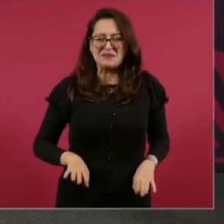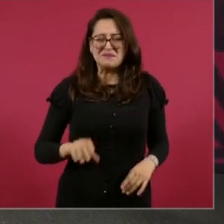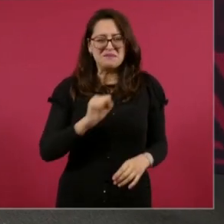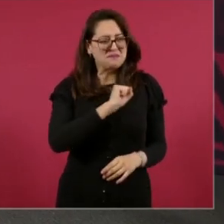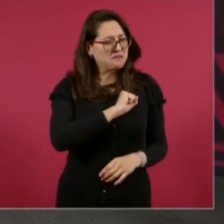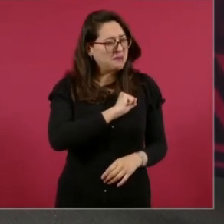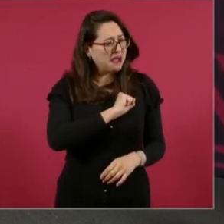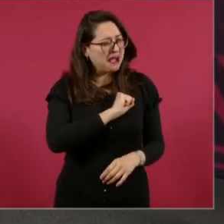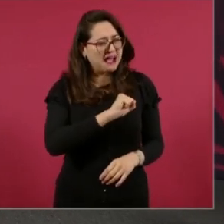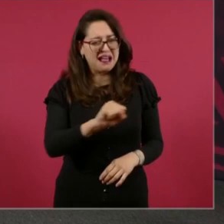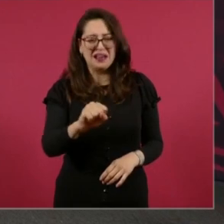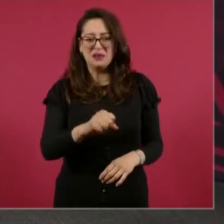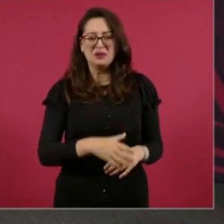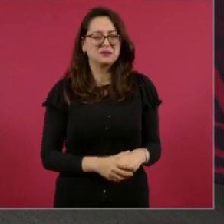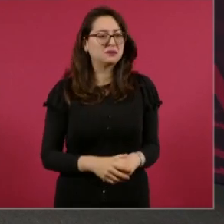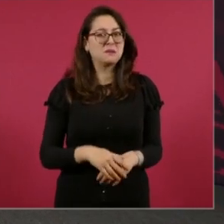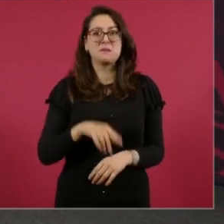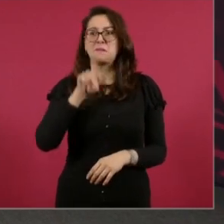sopilotes,